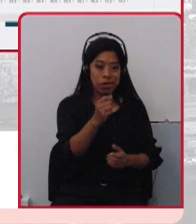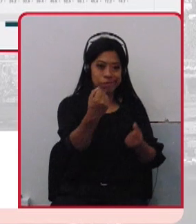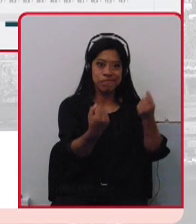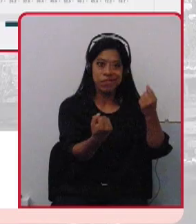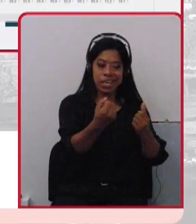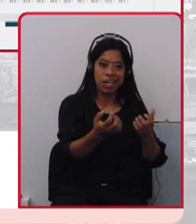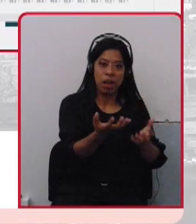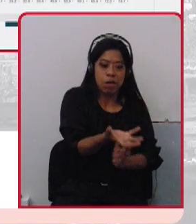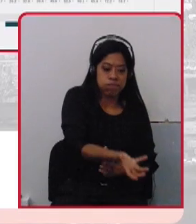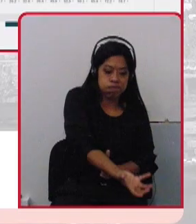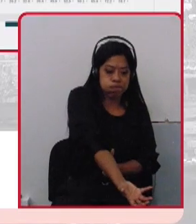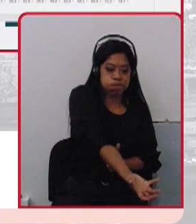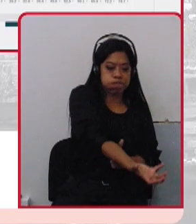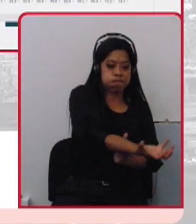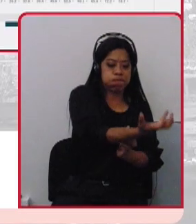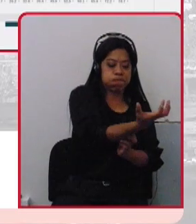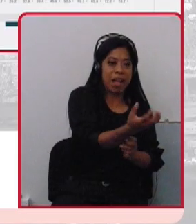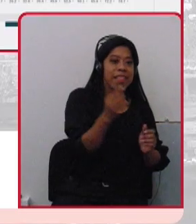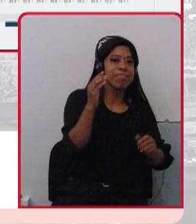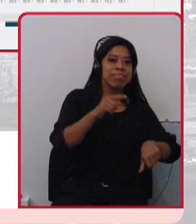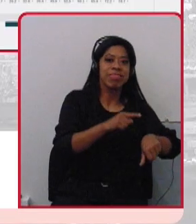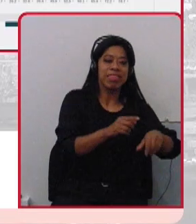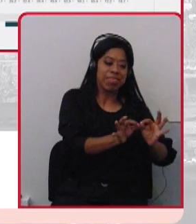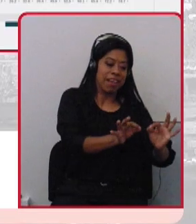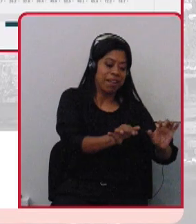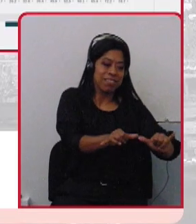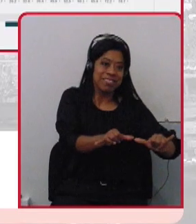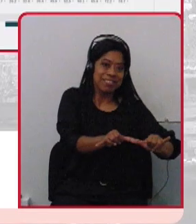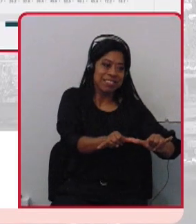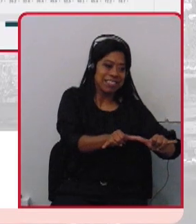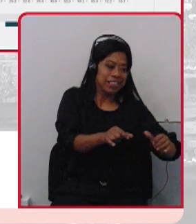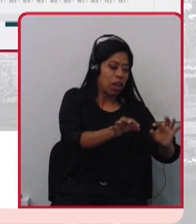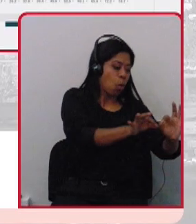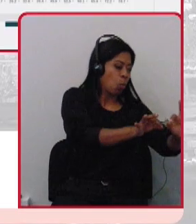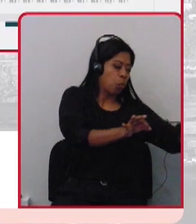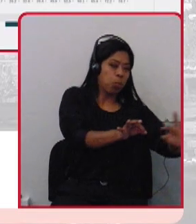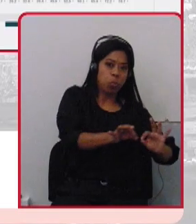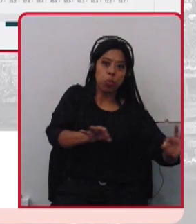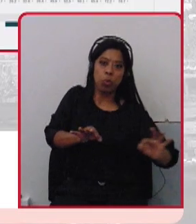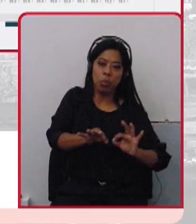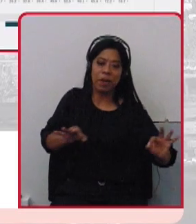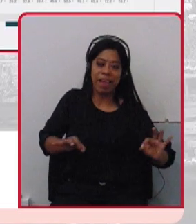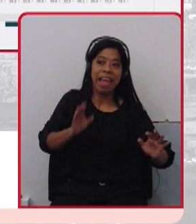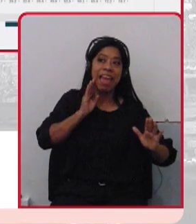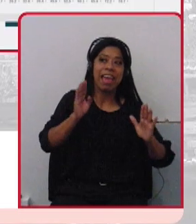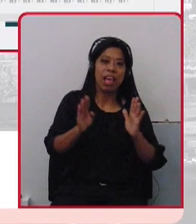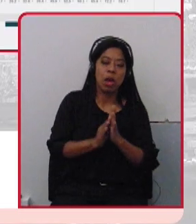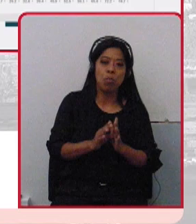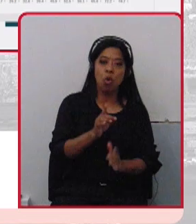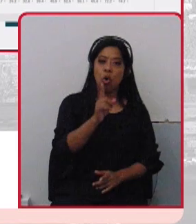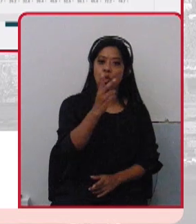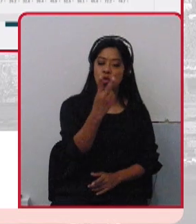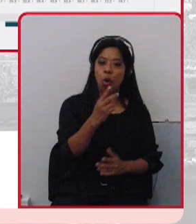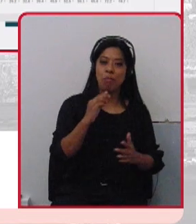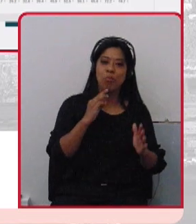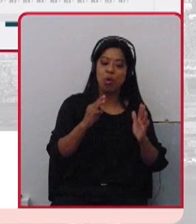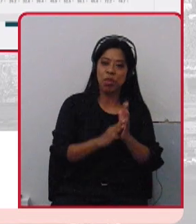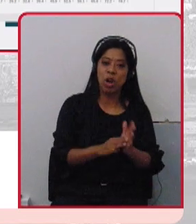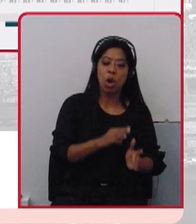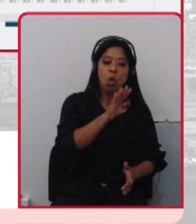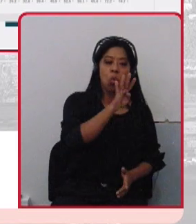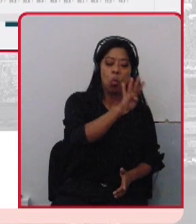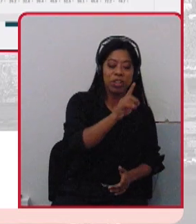y necesito conocer sus dimensiones, desde el centro de la pala hasta el cucharón. Para este ejemplo voy a trabajar con dos modelos, una